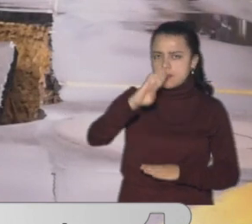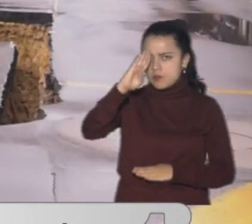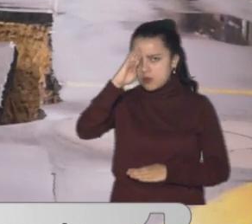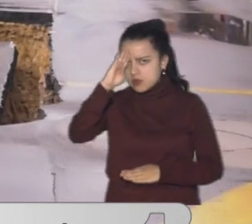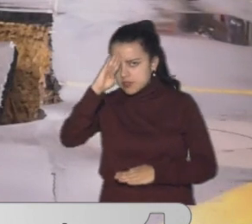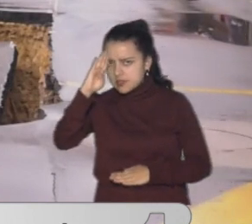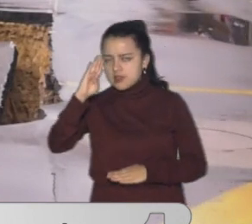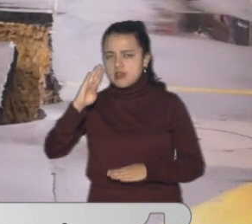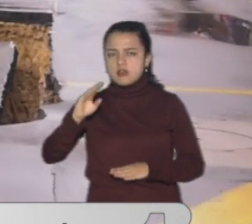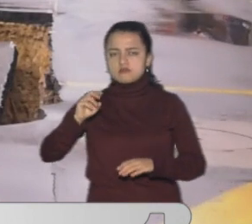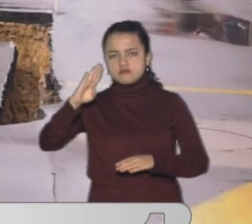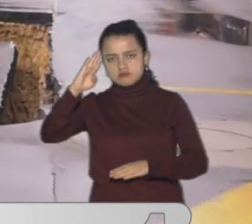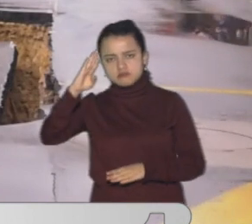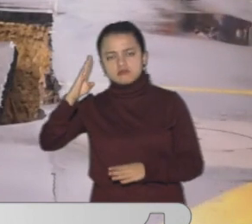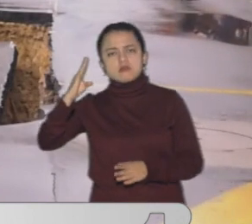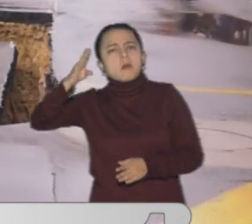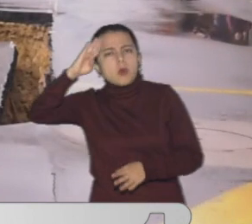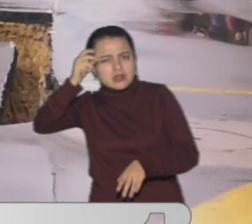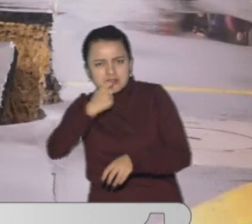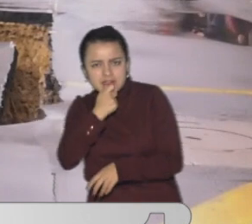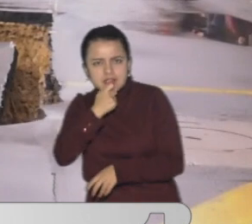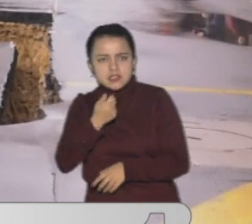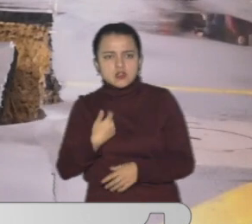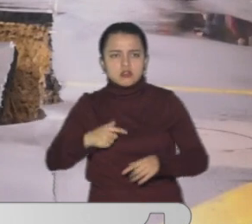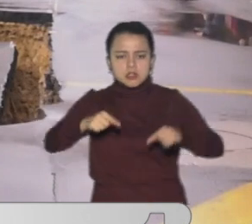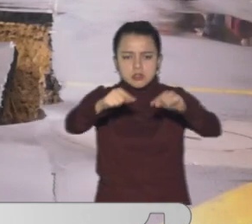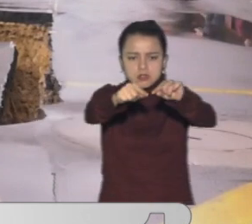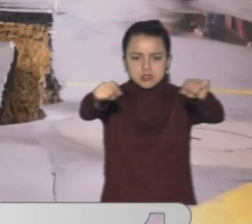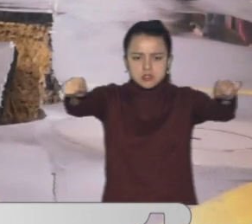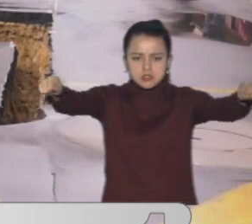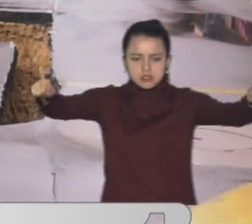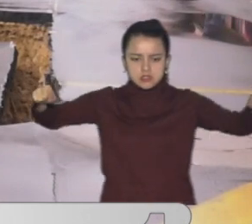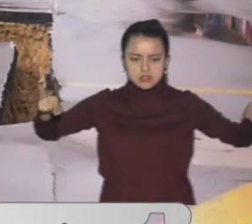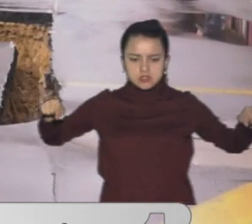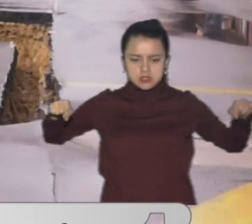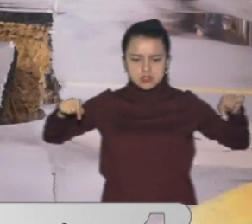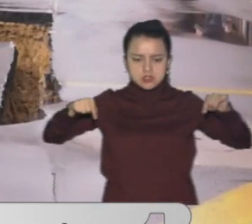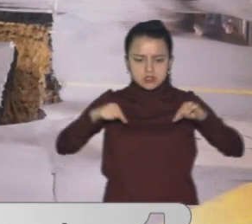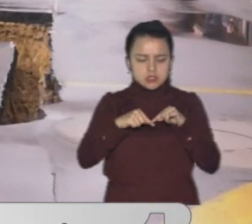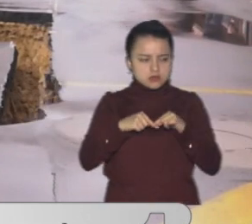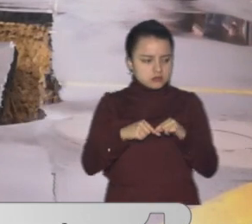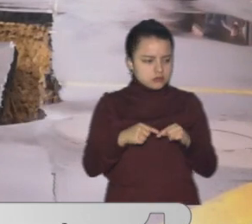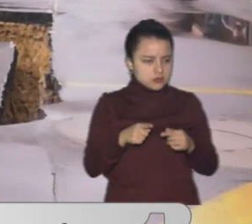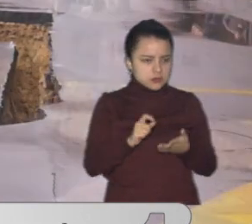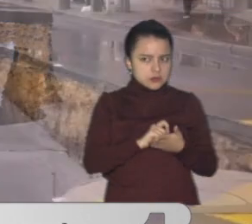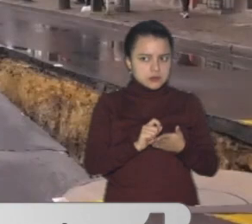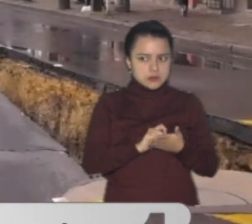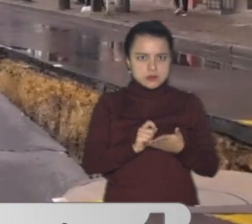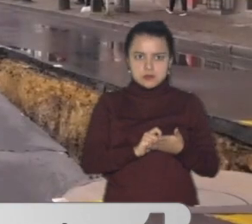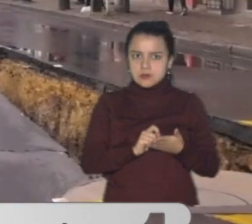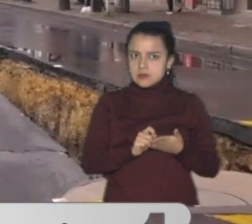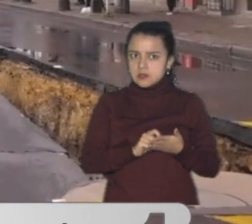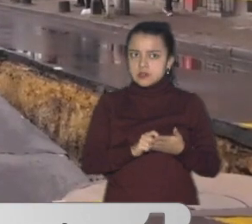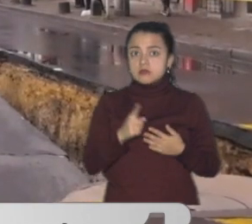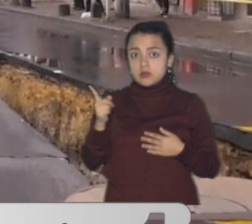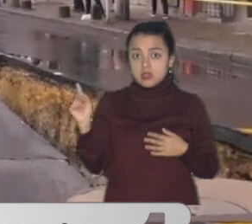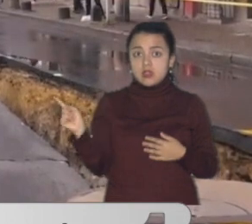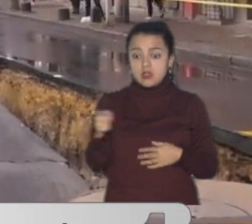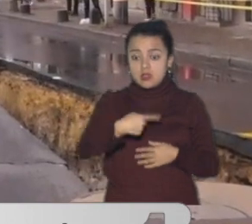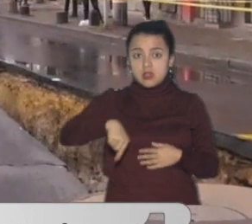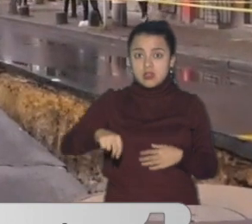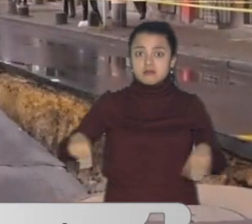tránsito, lo que hicimos fue acordonar, hacer balizaje, teniendo en cuenta la cantidad de rutas y actores viales que pasan por este